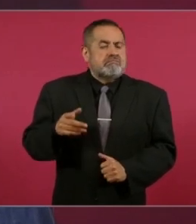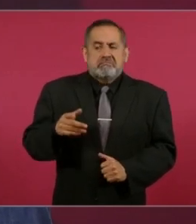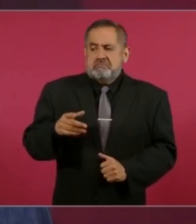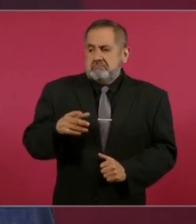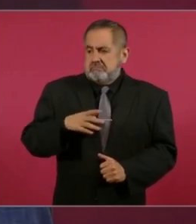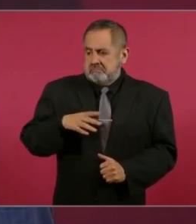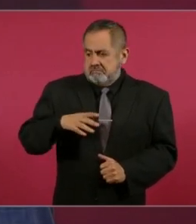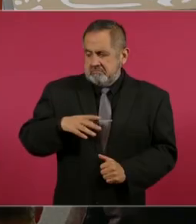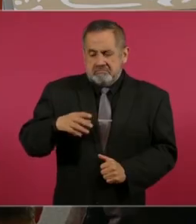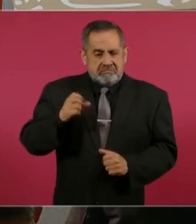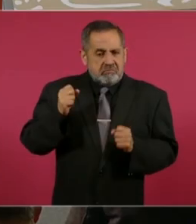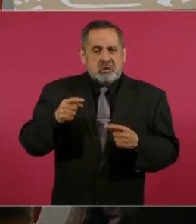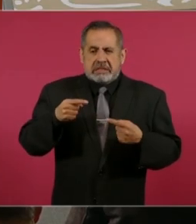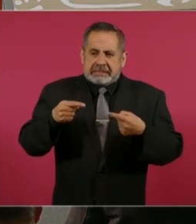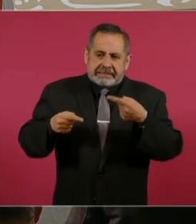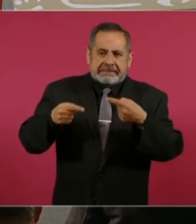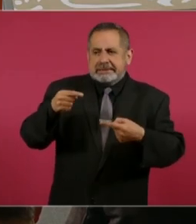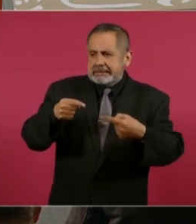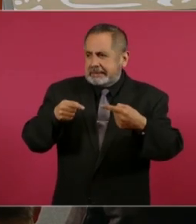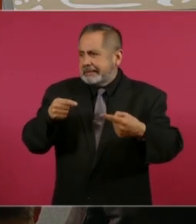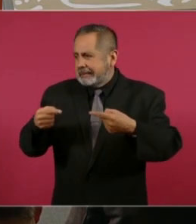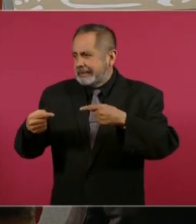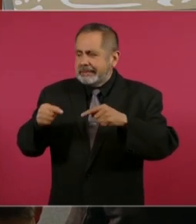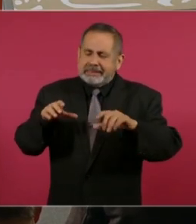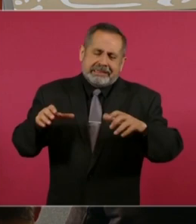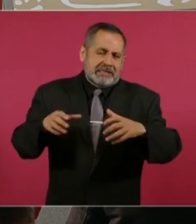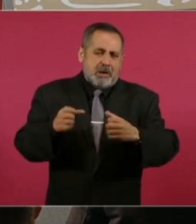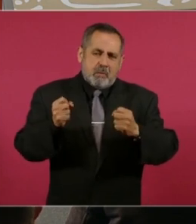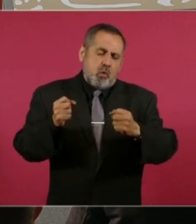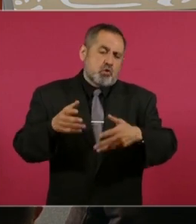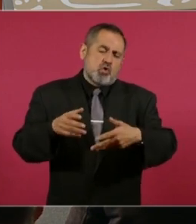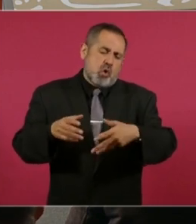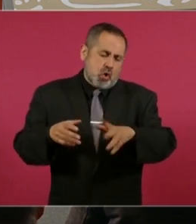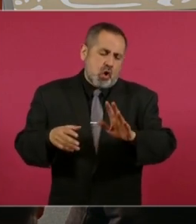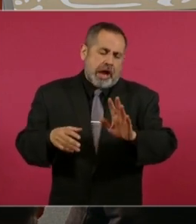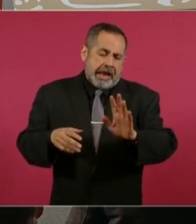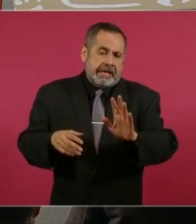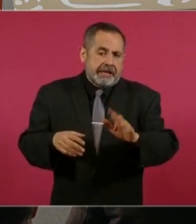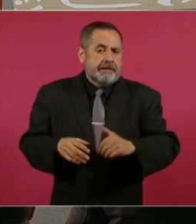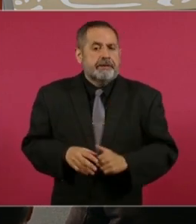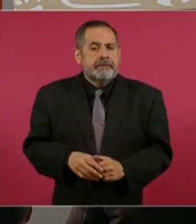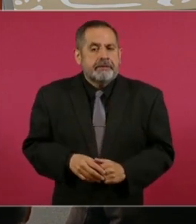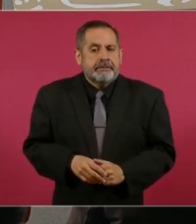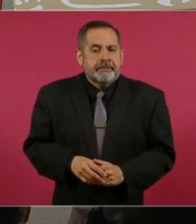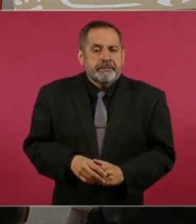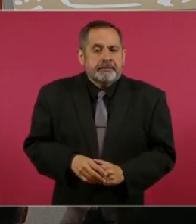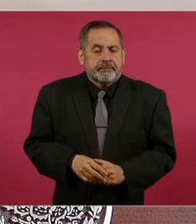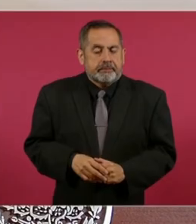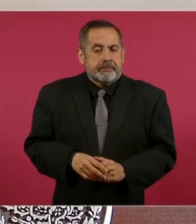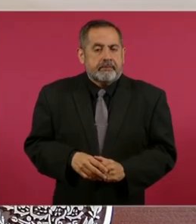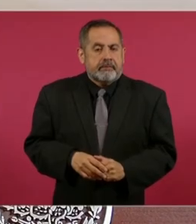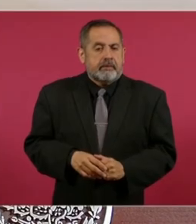bastante disputa, confrontación, entonces aquí